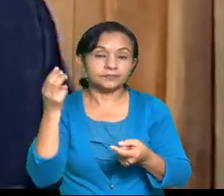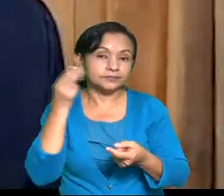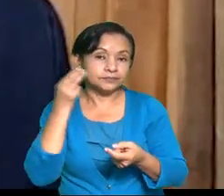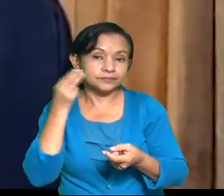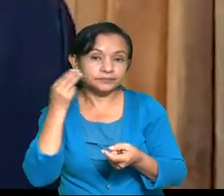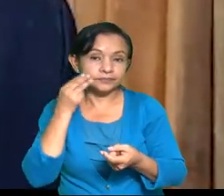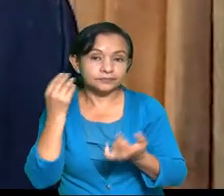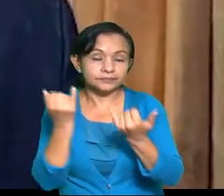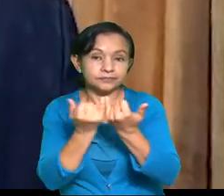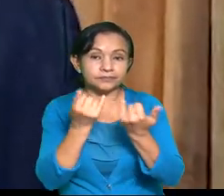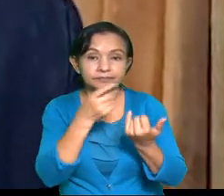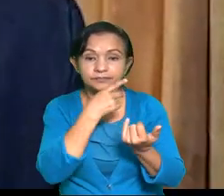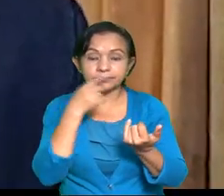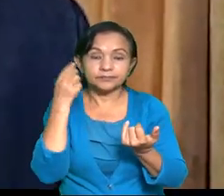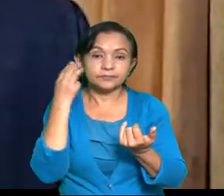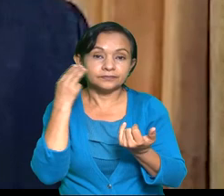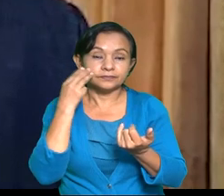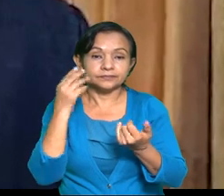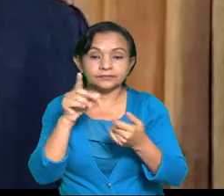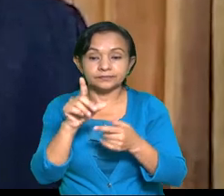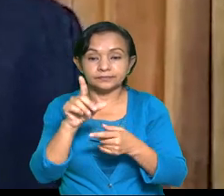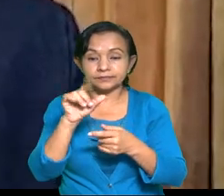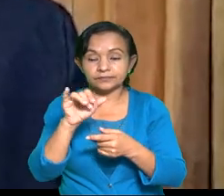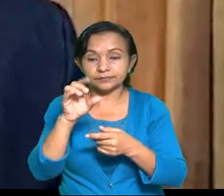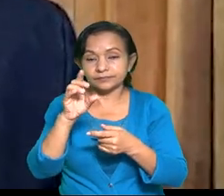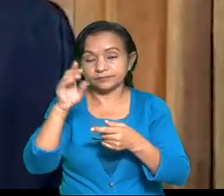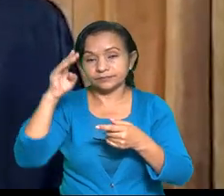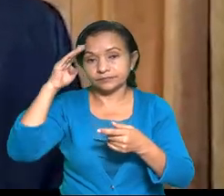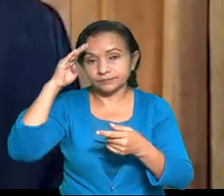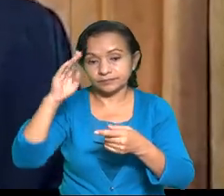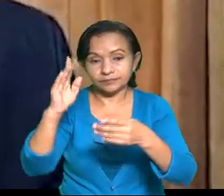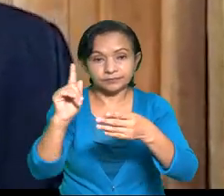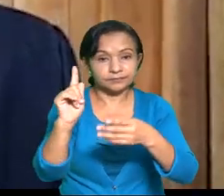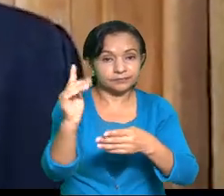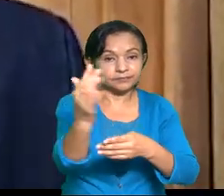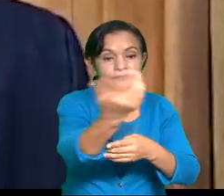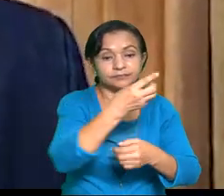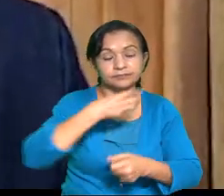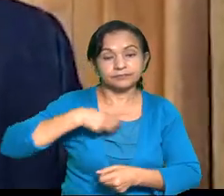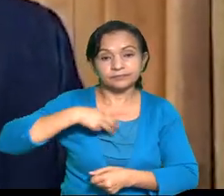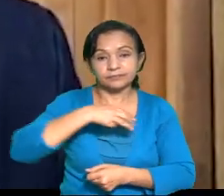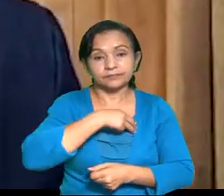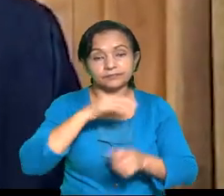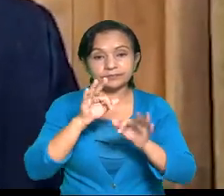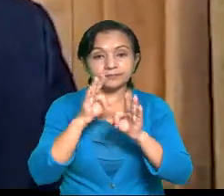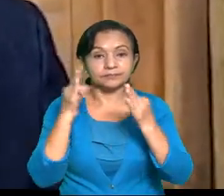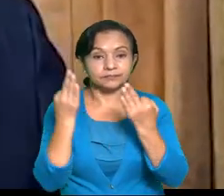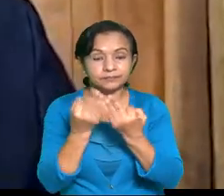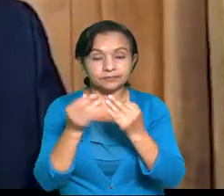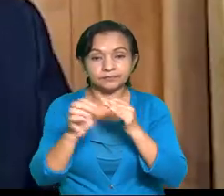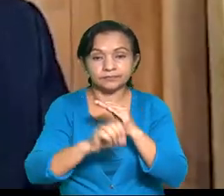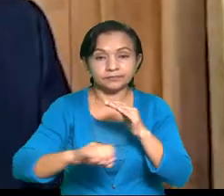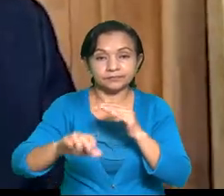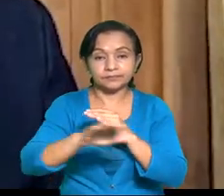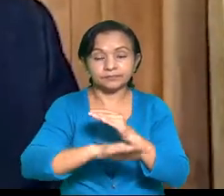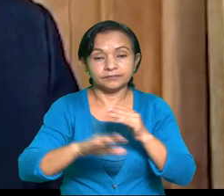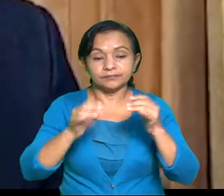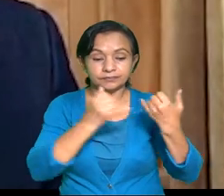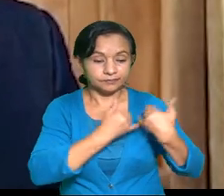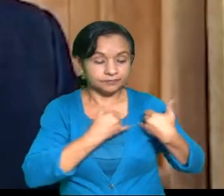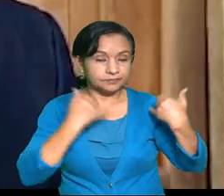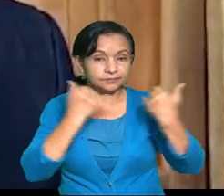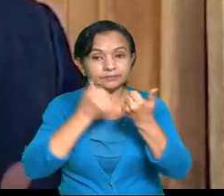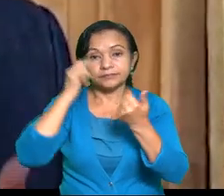sino también del papá, de los líderes comunitarios, de todos los miembros de la familia, de los actores sociales, de las instituciones